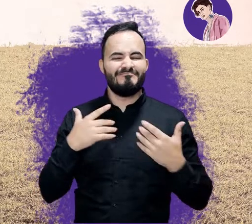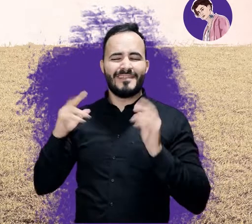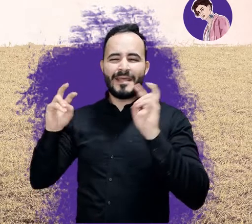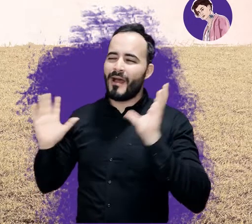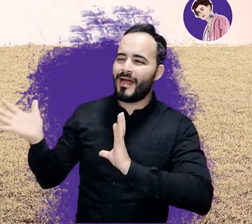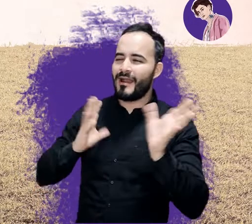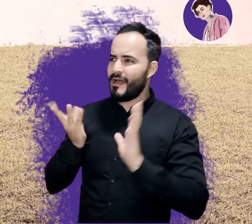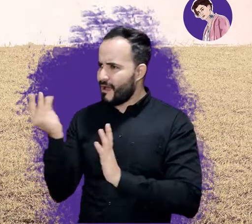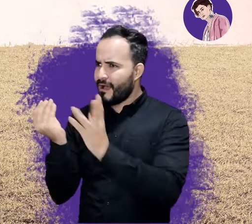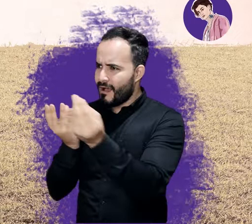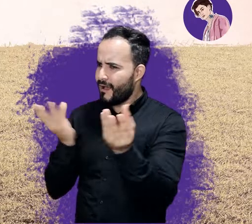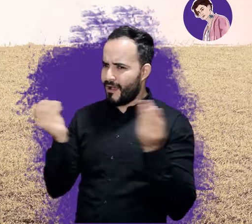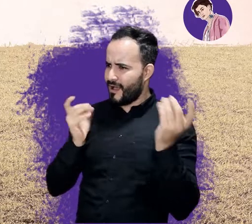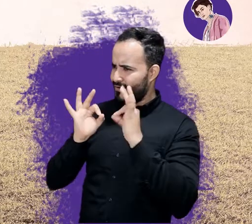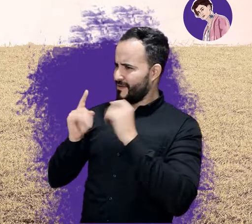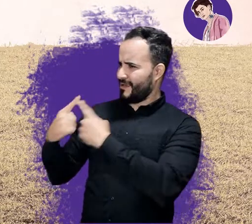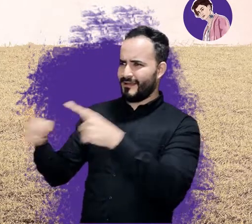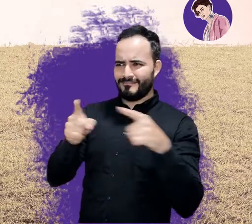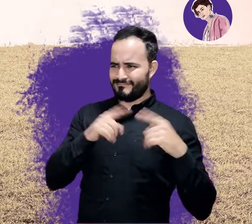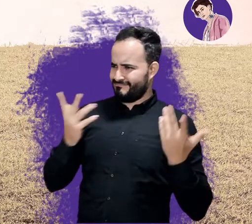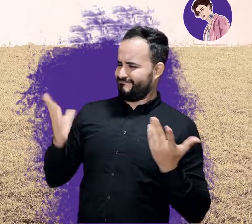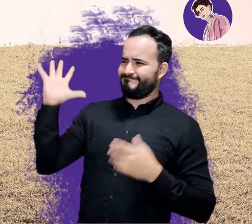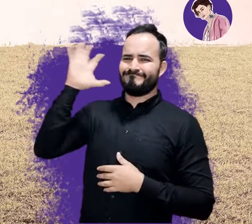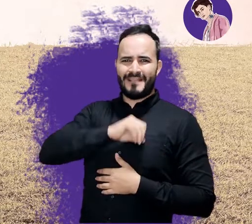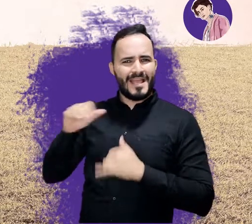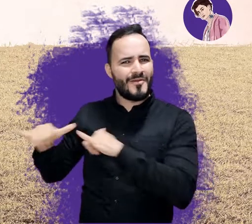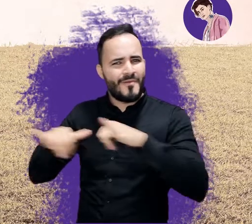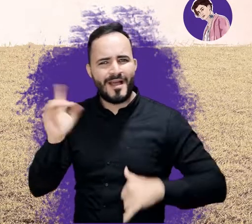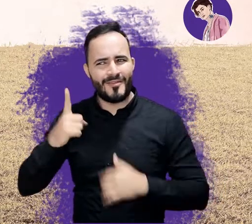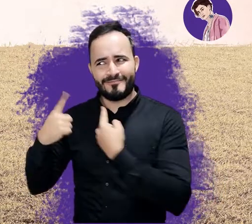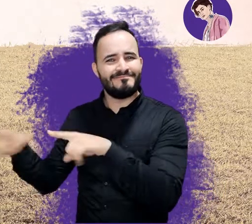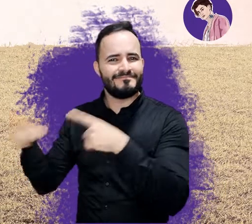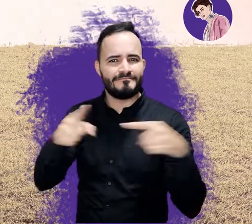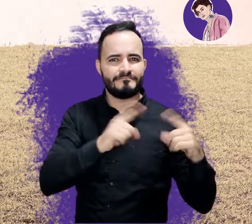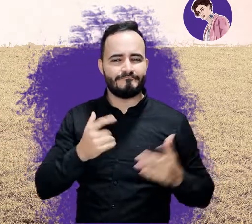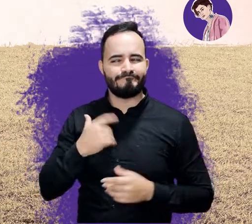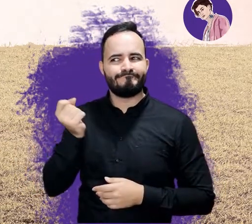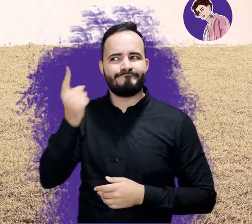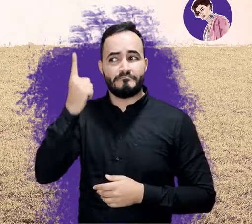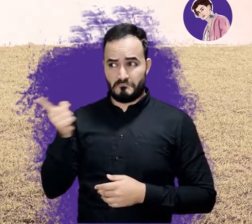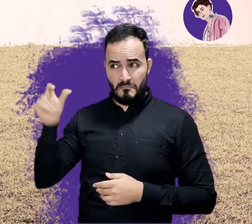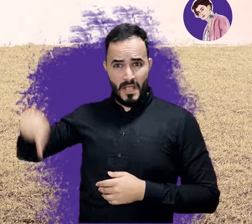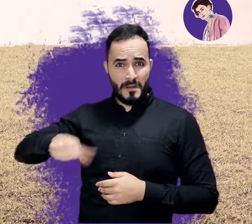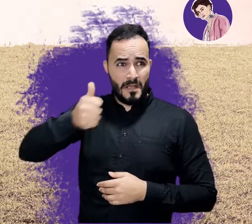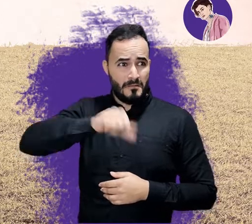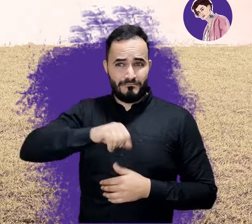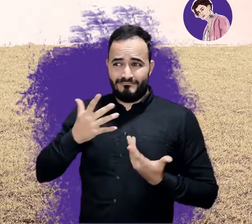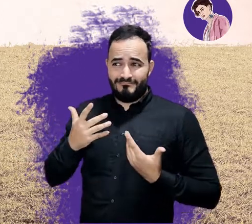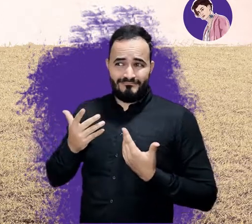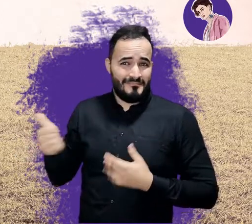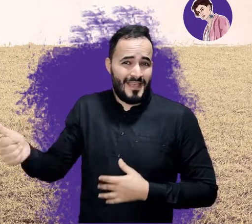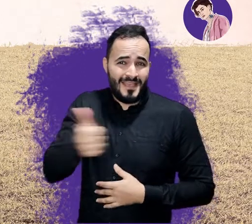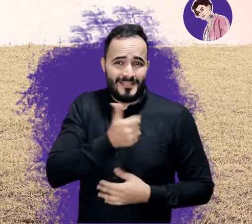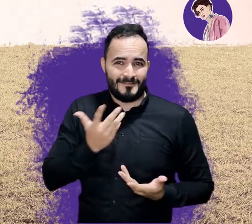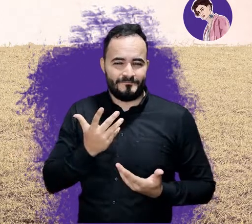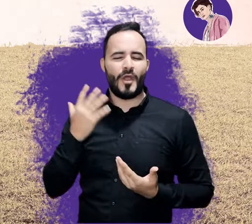de nuestras familias y nos dimos cuenta de que somos tan diferentes. Y al final, todas las familias se valen.